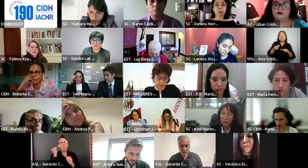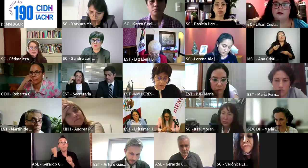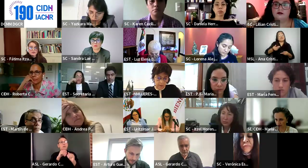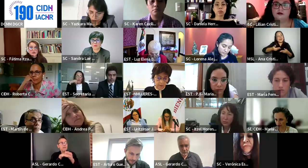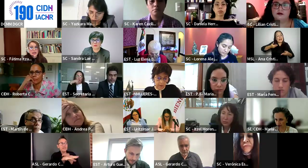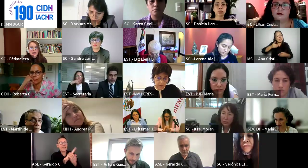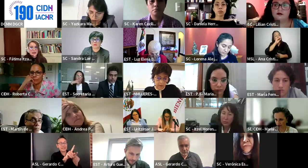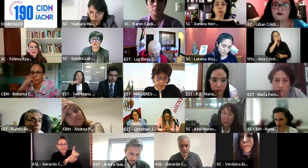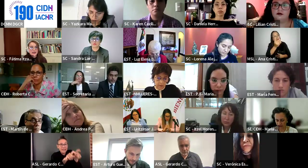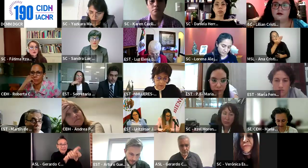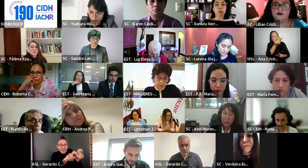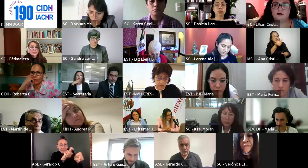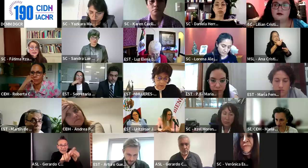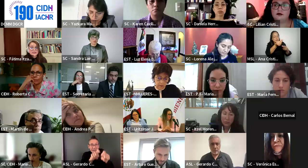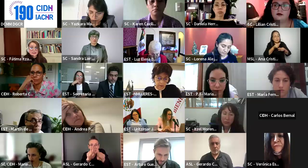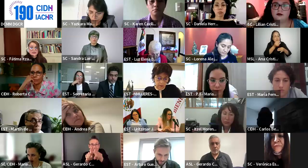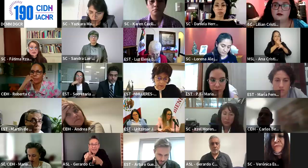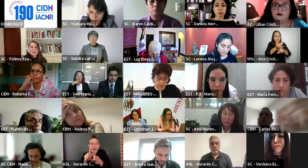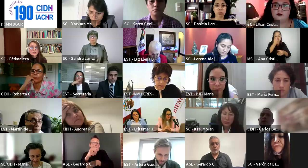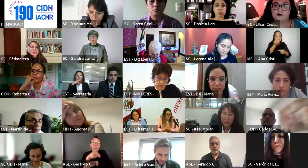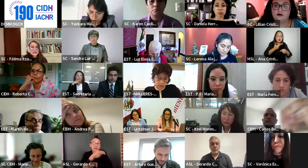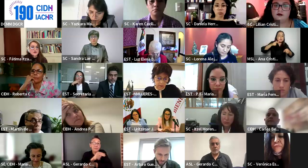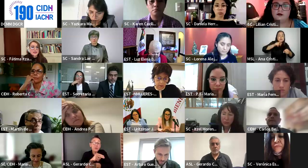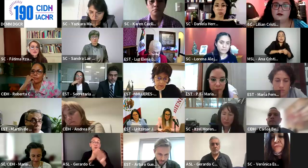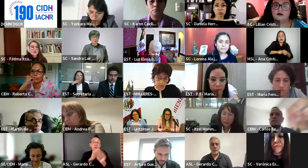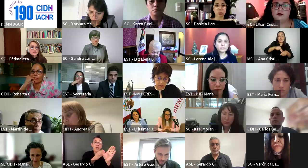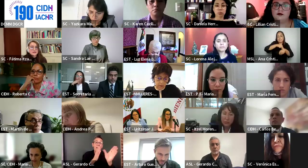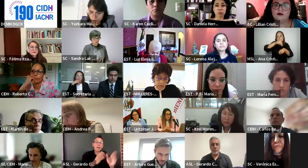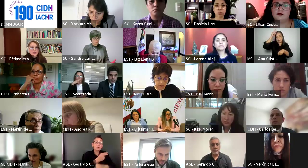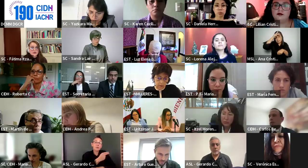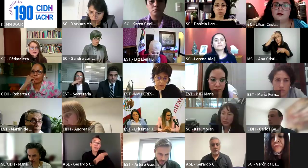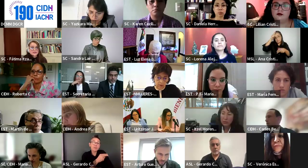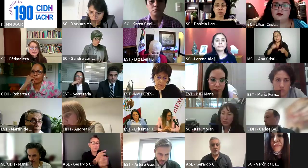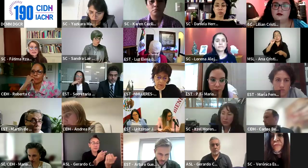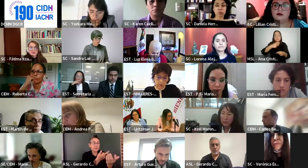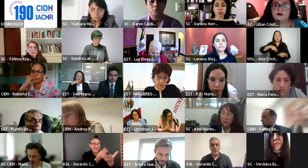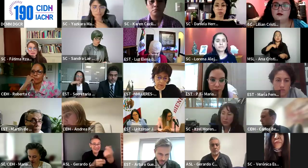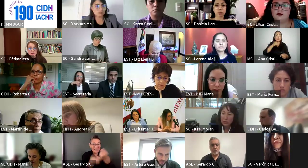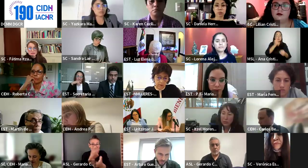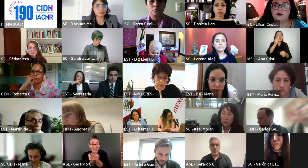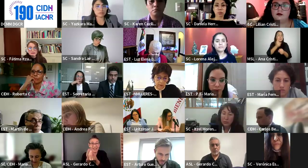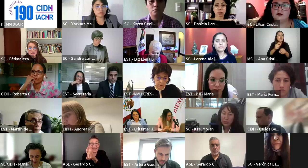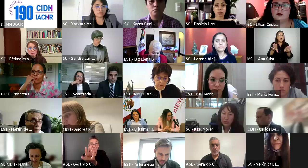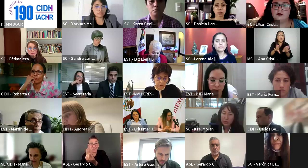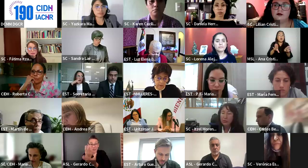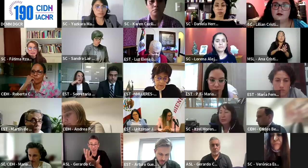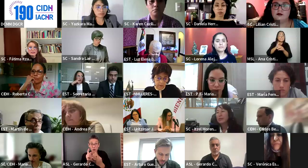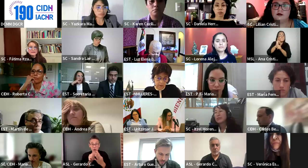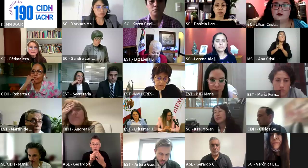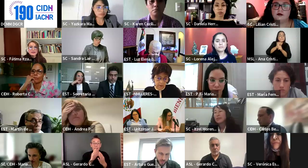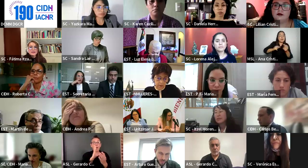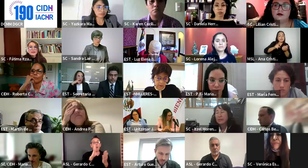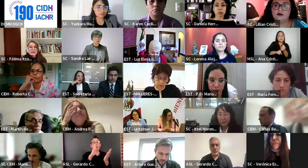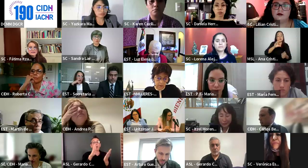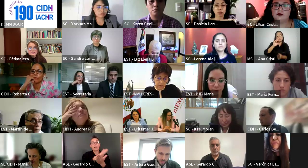de información a hospitales psiquiátricos y lo que hemos identificado a través de las investigaciones de Documenta